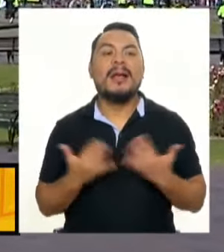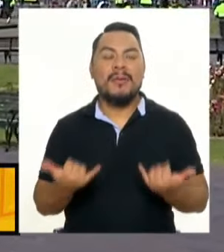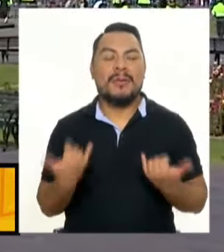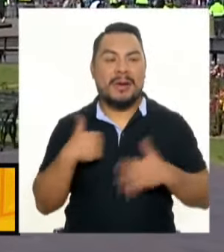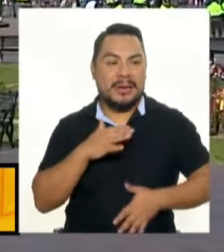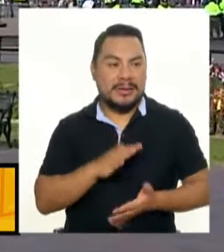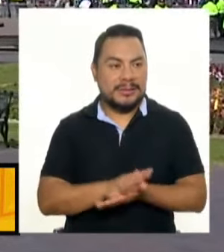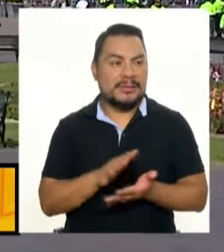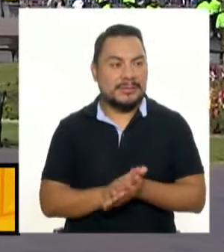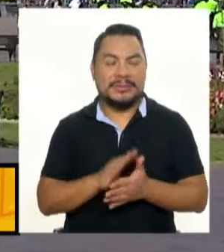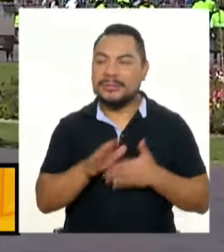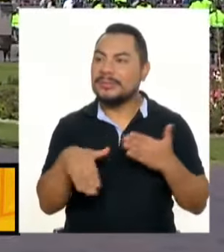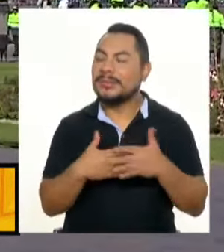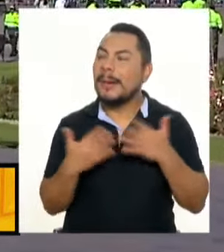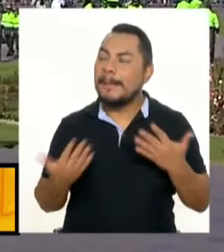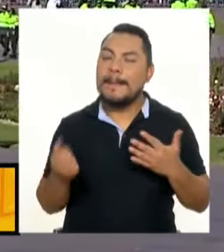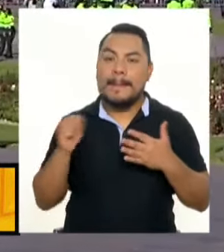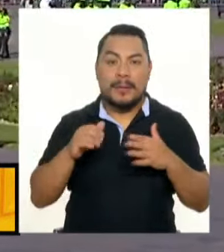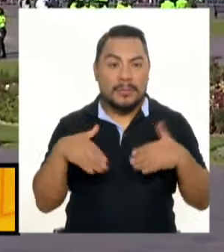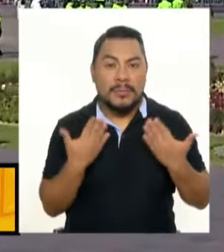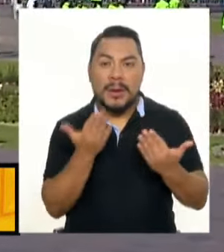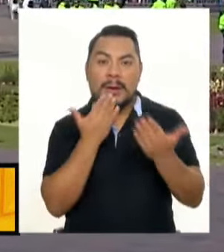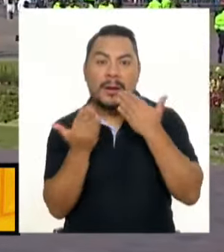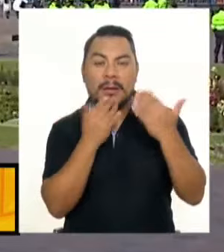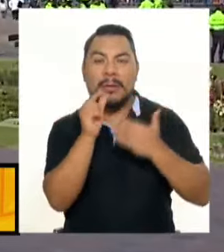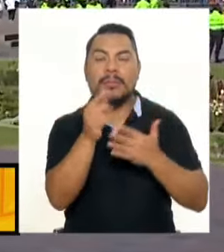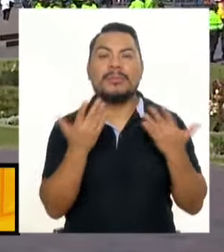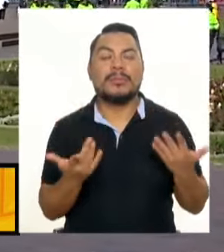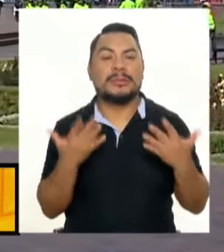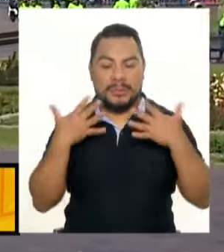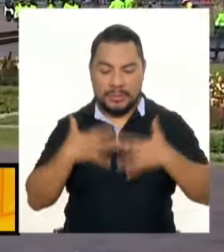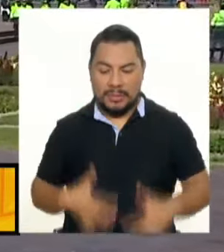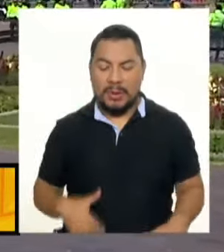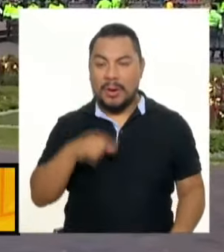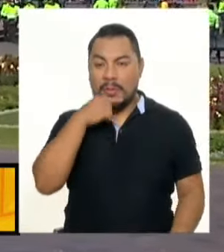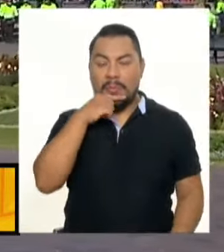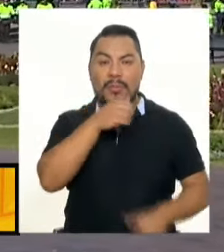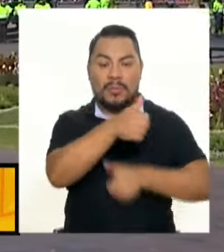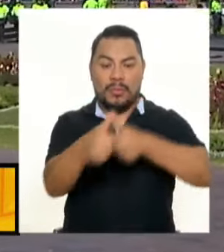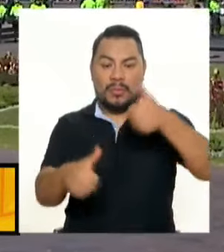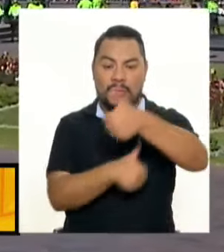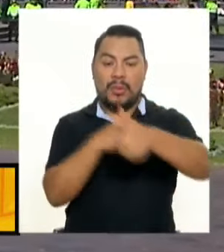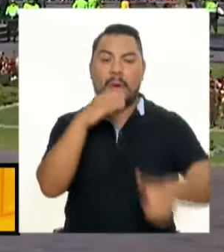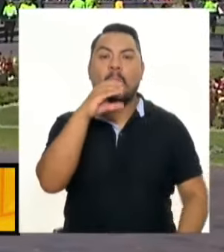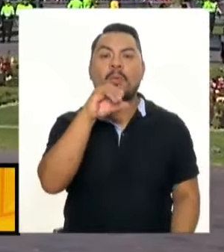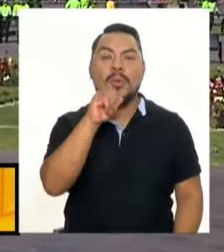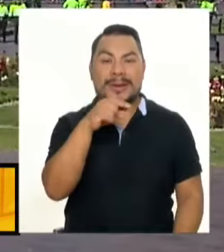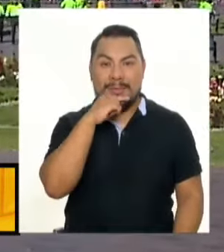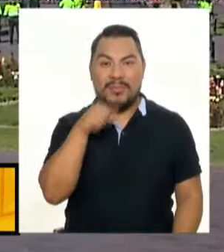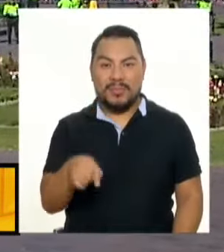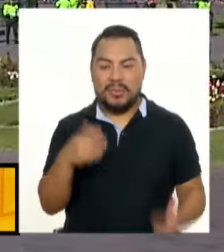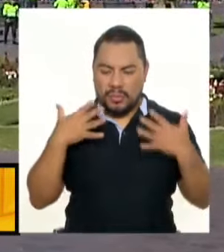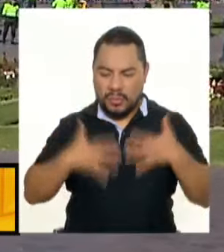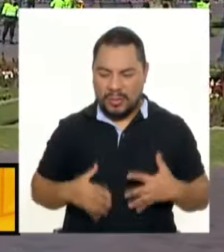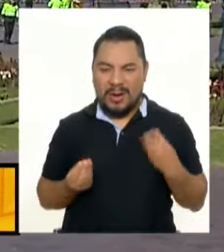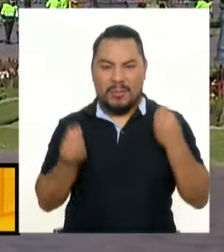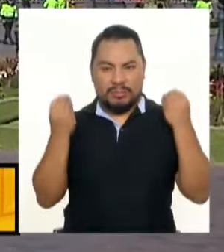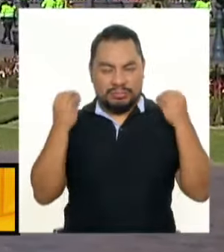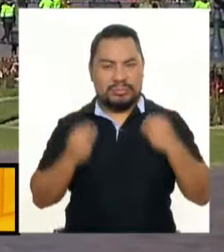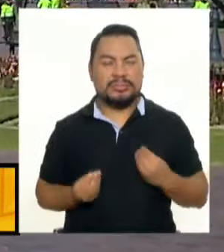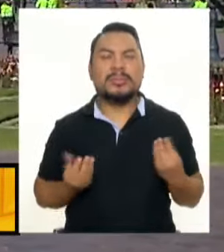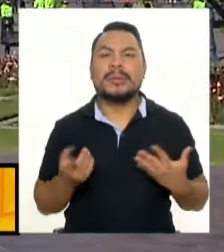luego va a ser todo más vertiginoso, podemos hablar un poquito del traje de la colla? ¿Qué cosa crees tú o sabes tú que se mantiene